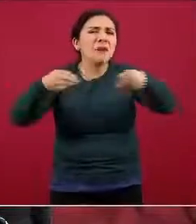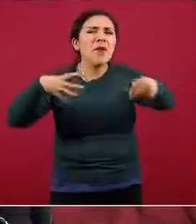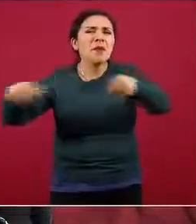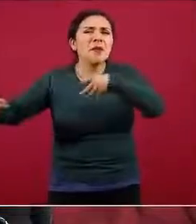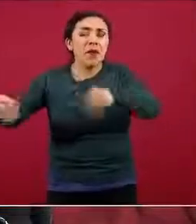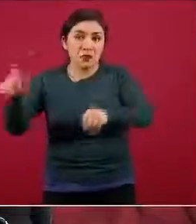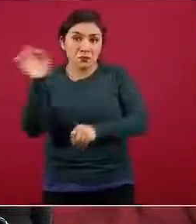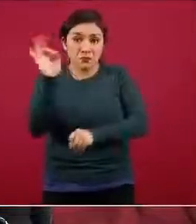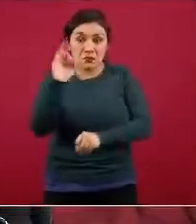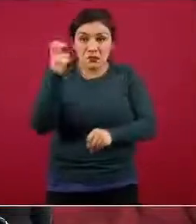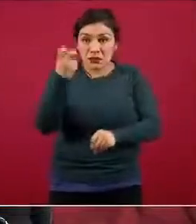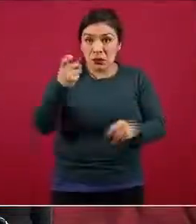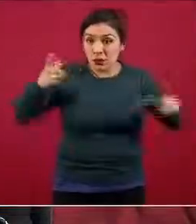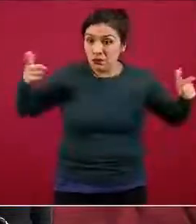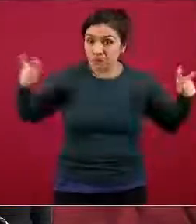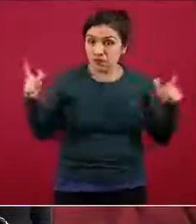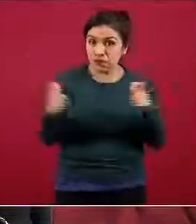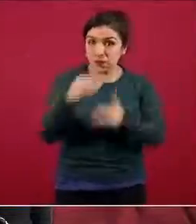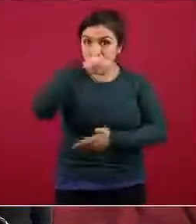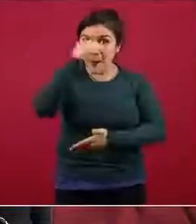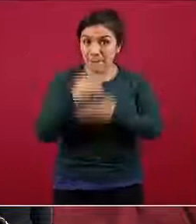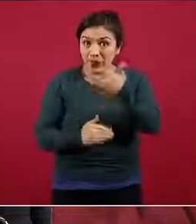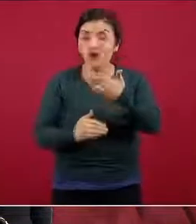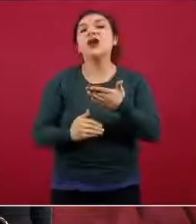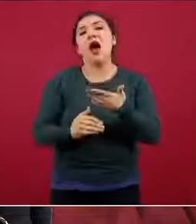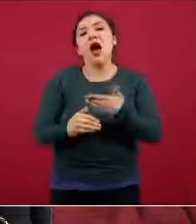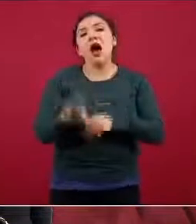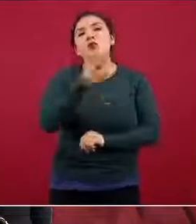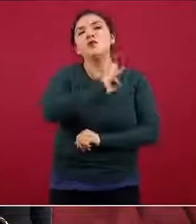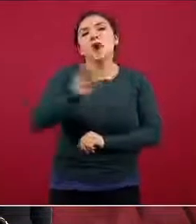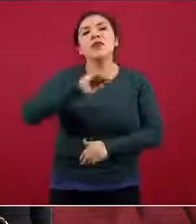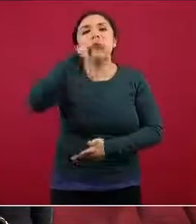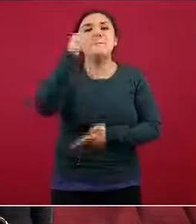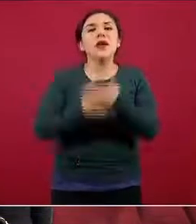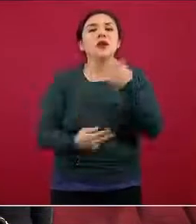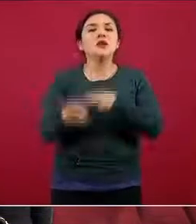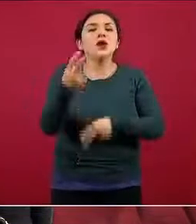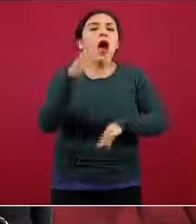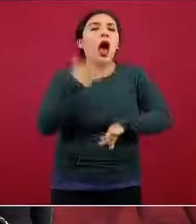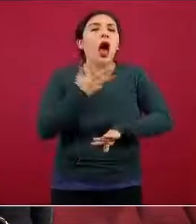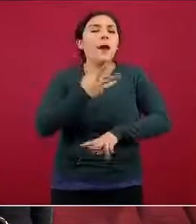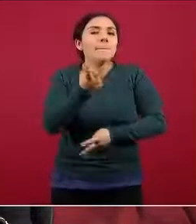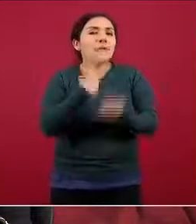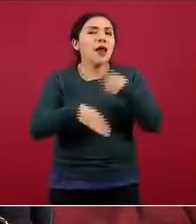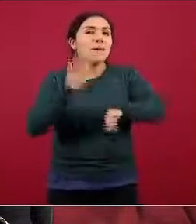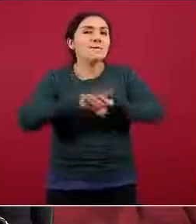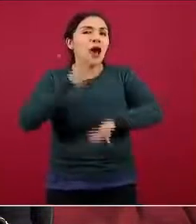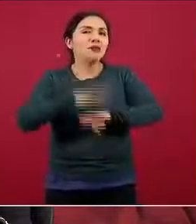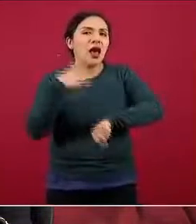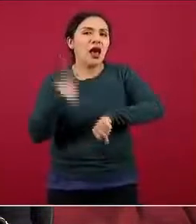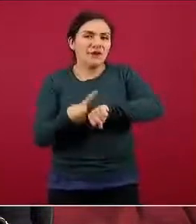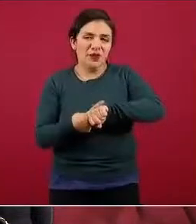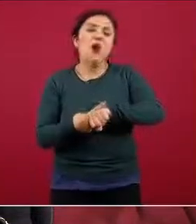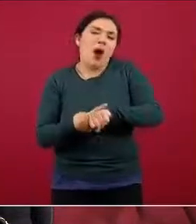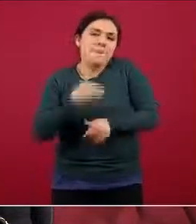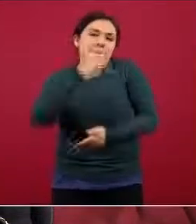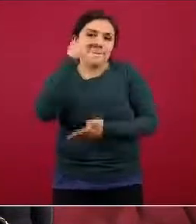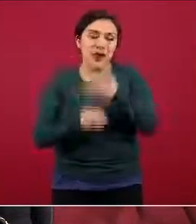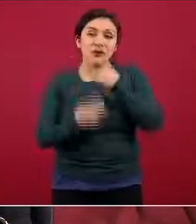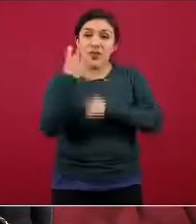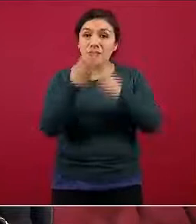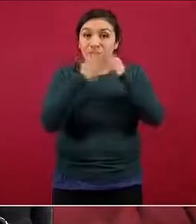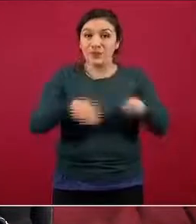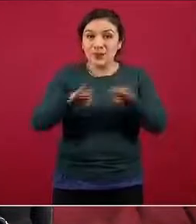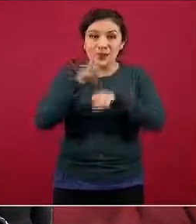podamos reducir esta proporción, pues cada vez es menos probable su dispersión, ¿no? Entonces es importante ver este